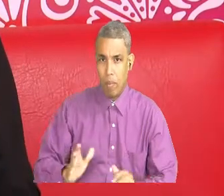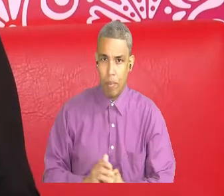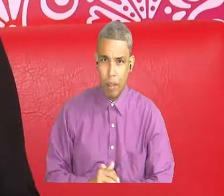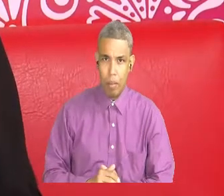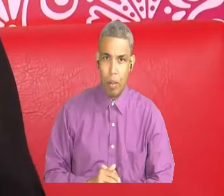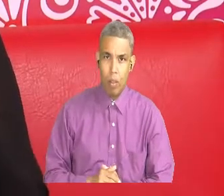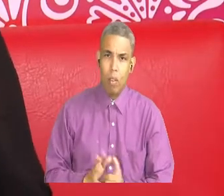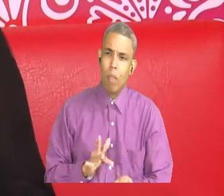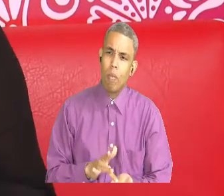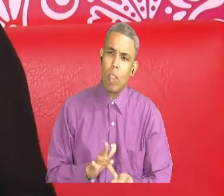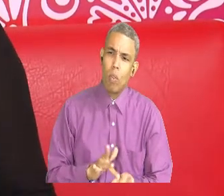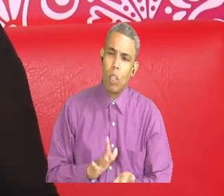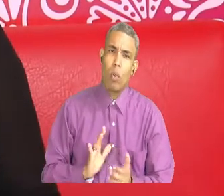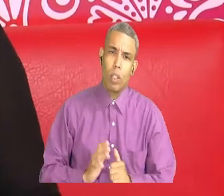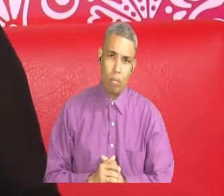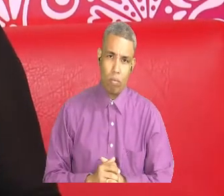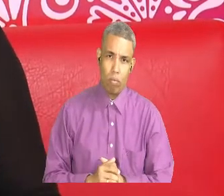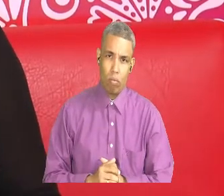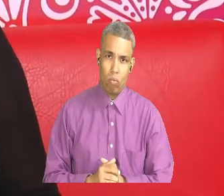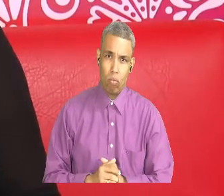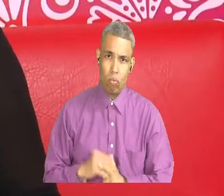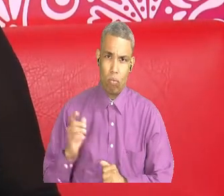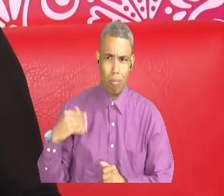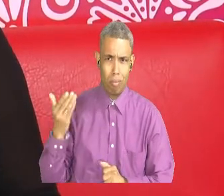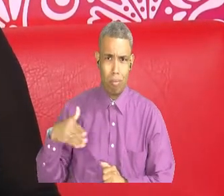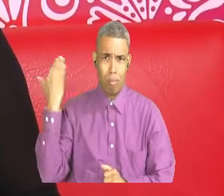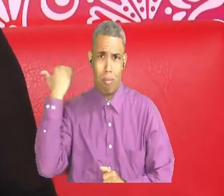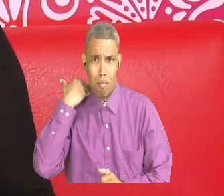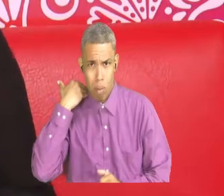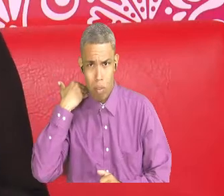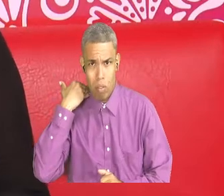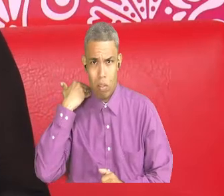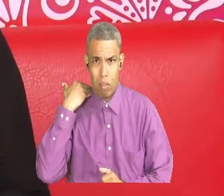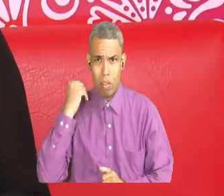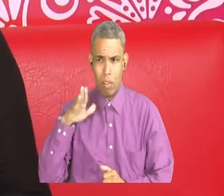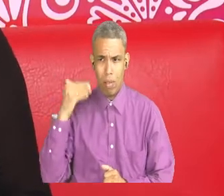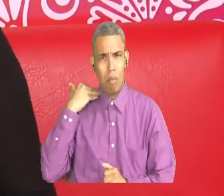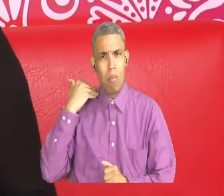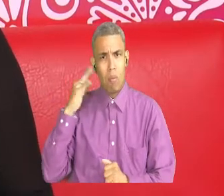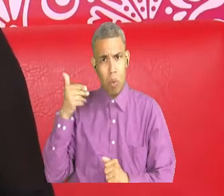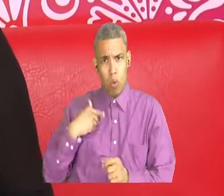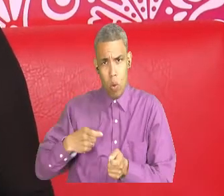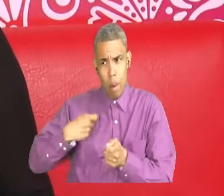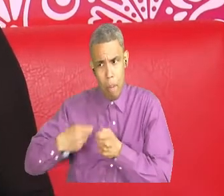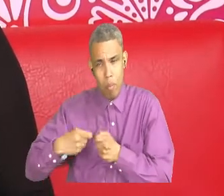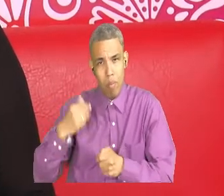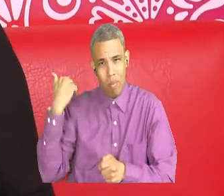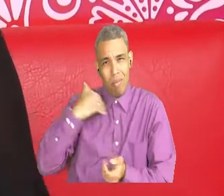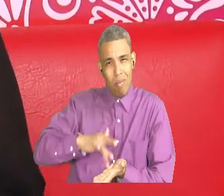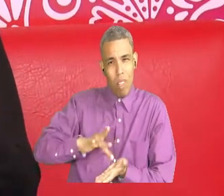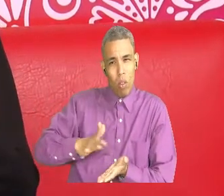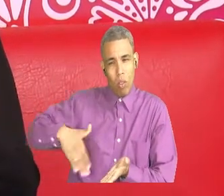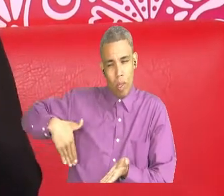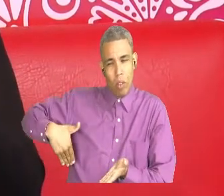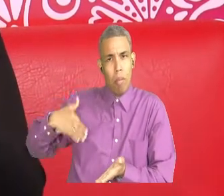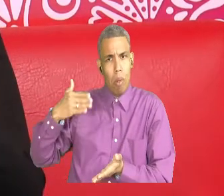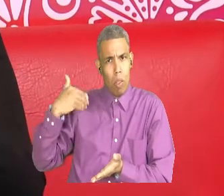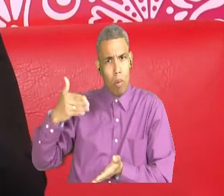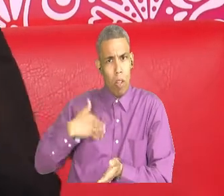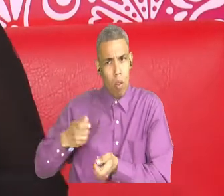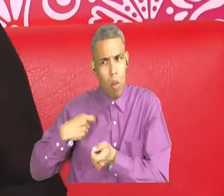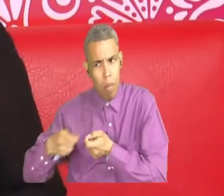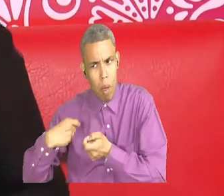pero 3 años después me doy cuenta que todavía sigo con el reporte y esto me impide acceder a créditos. ¿Qué puedo hacer? Viviana,